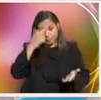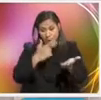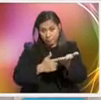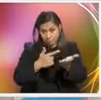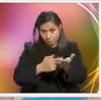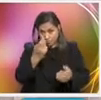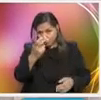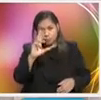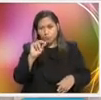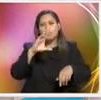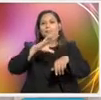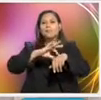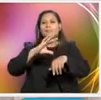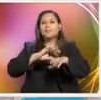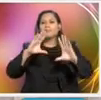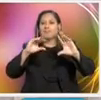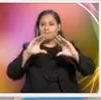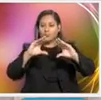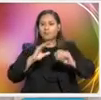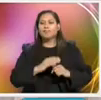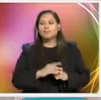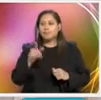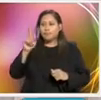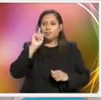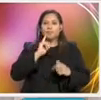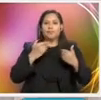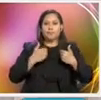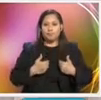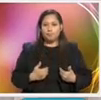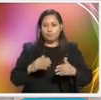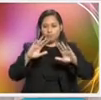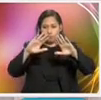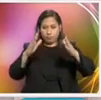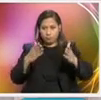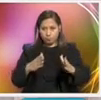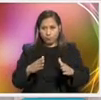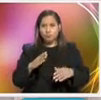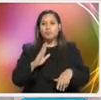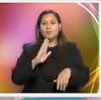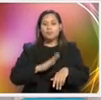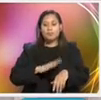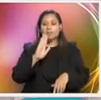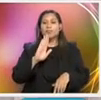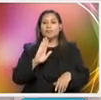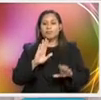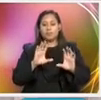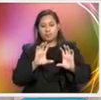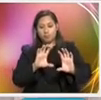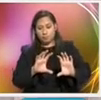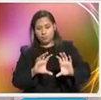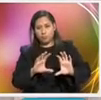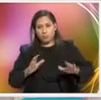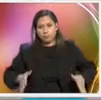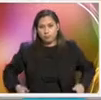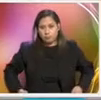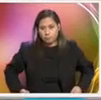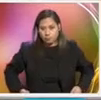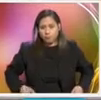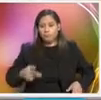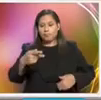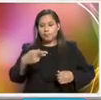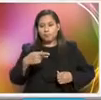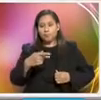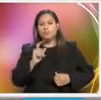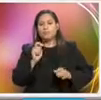músculo. Tuve una físico-constructivista y lo que más desarrollado tienen de masa muscular es caderas y piernas, que significa que